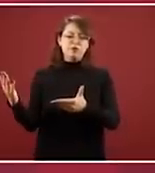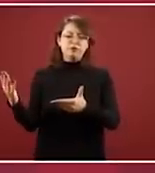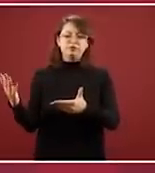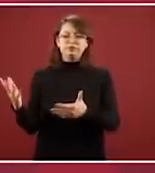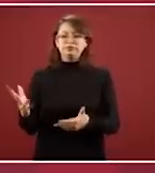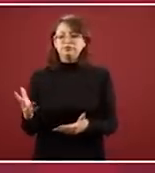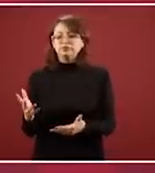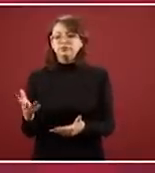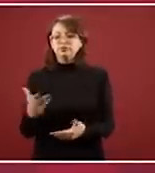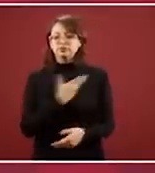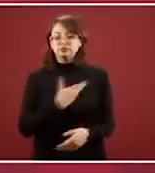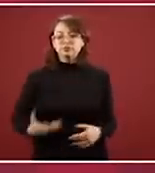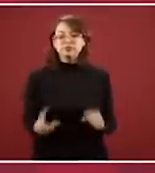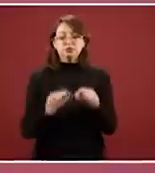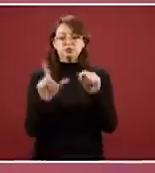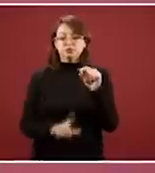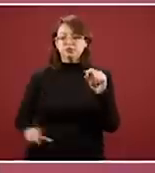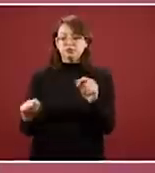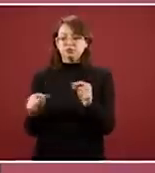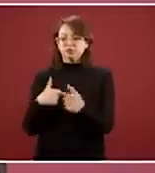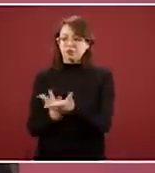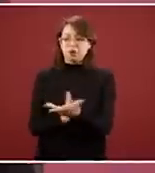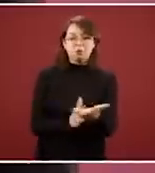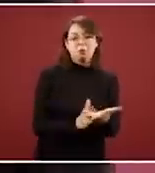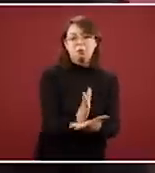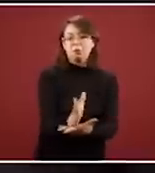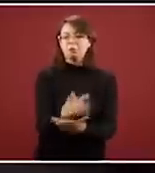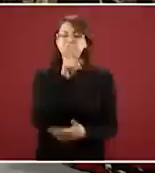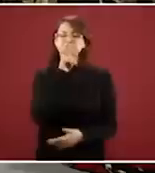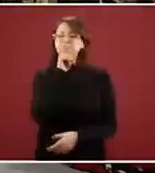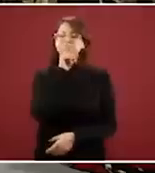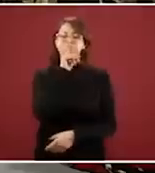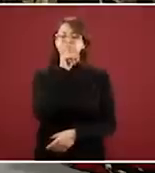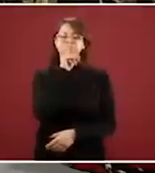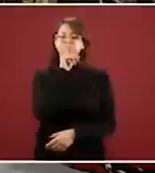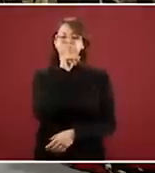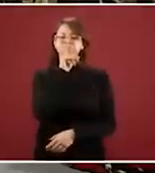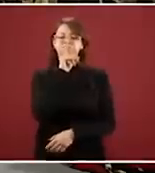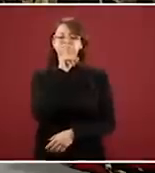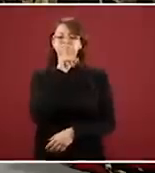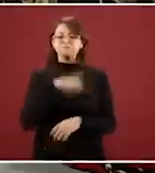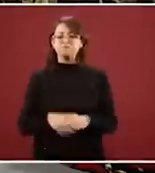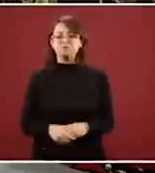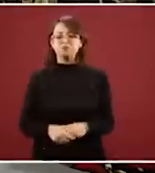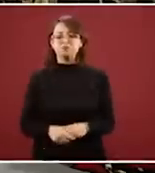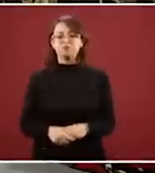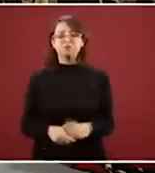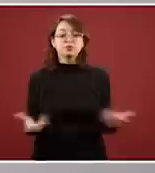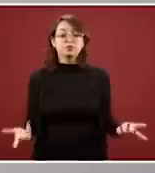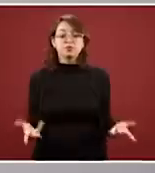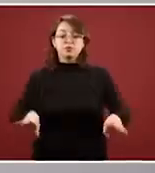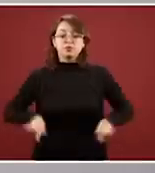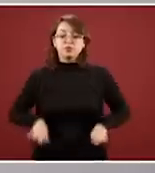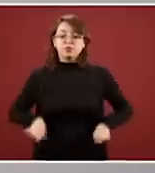el presidente de México no se inmiscuya en estos asuntos, buscar que todos nos portemos